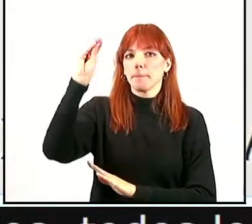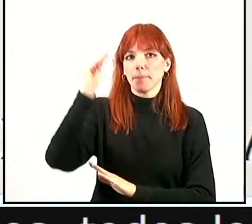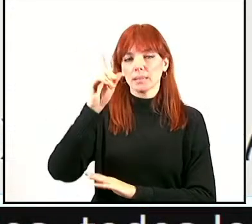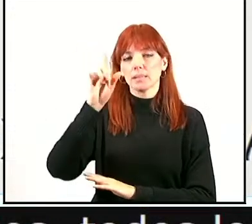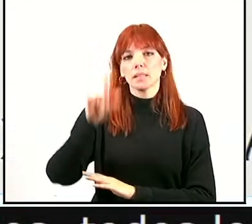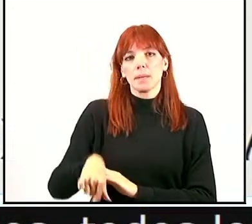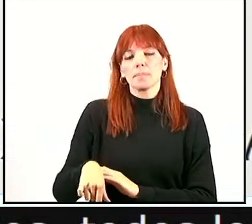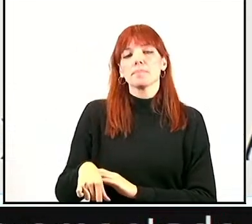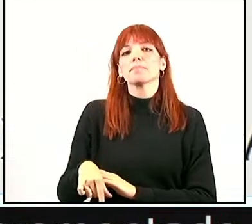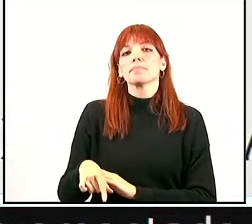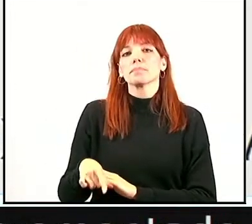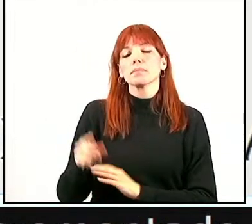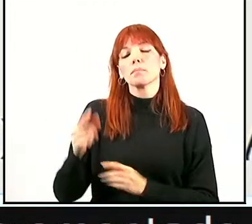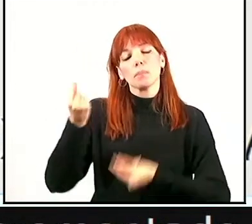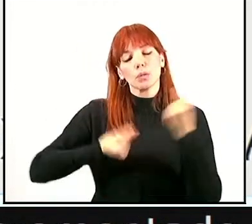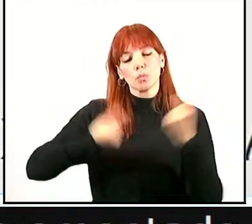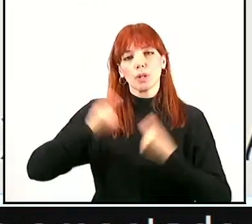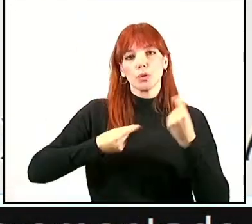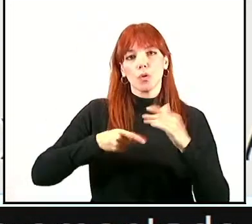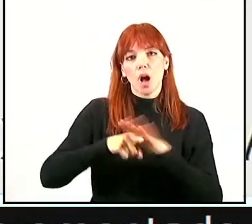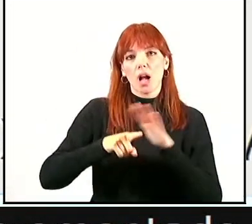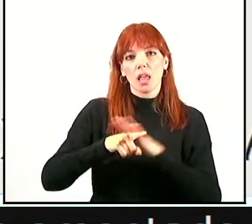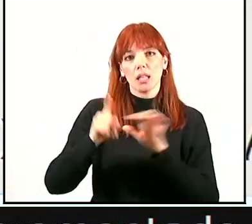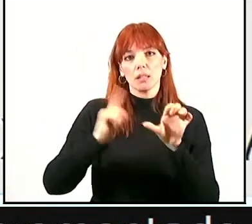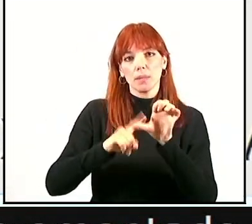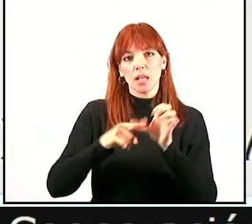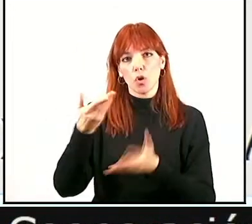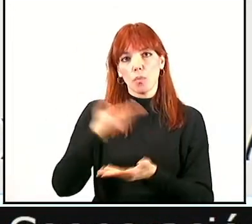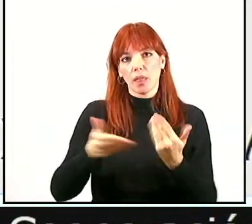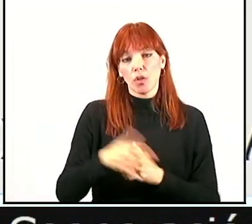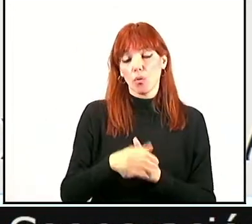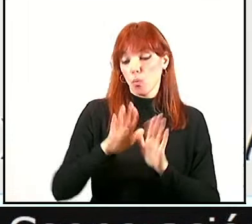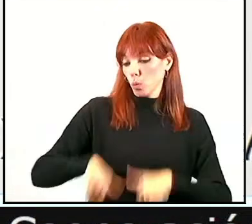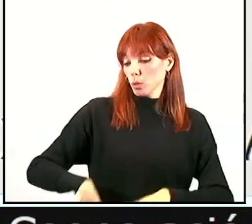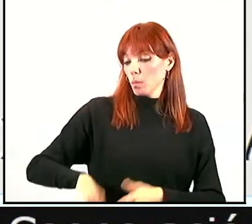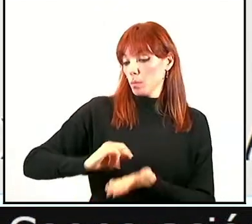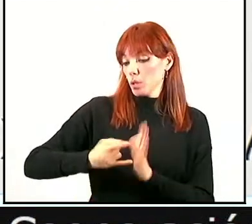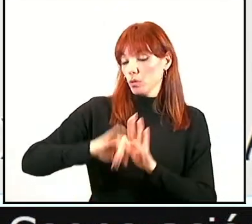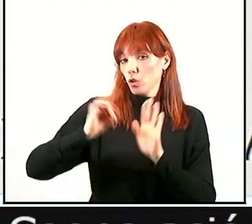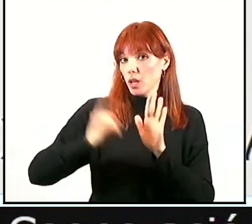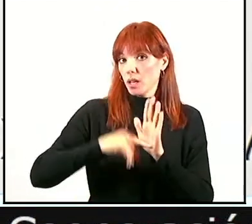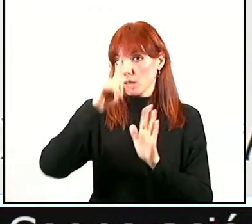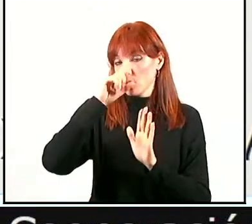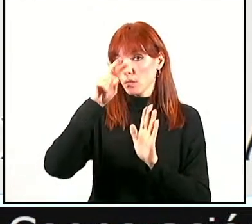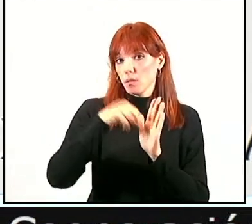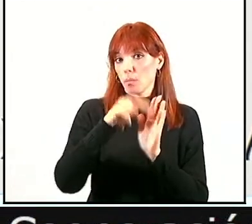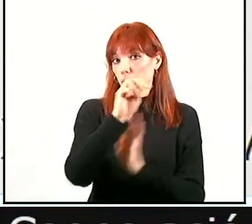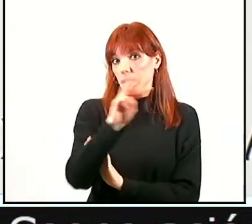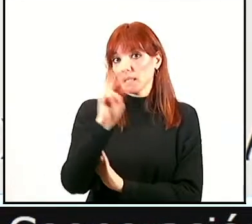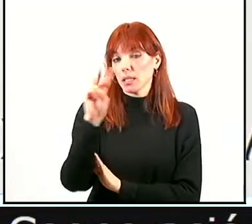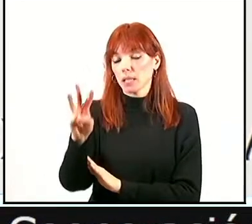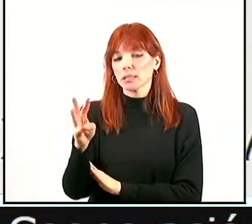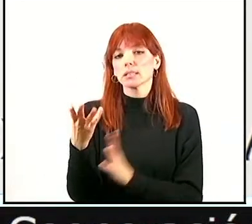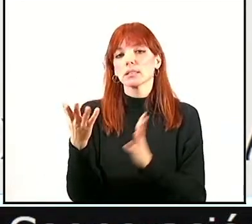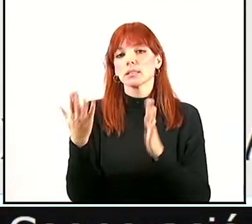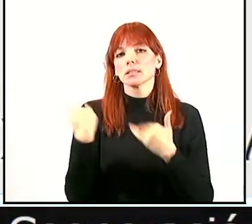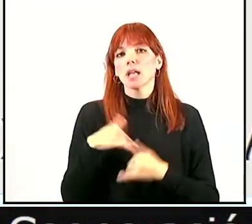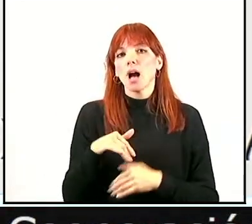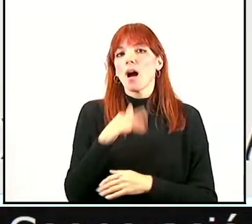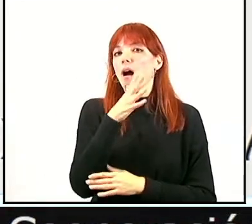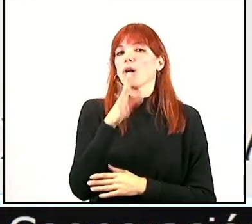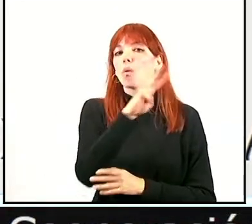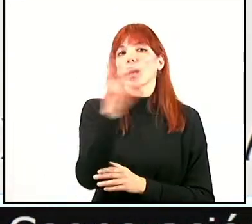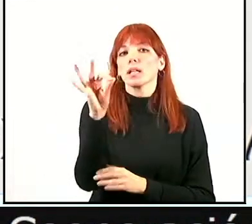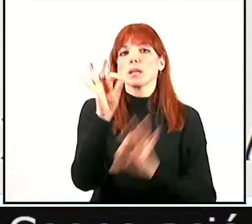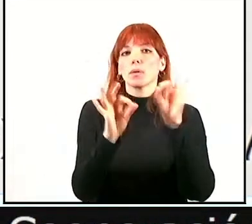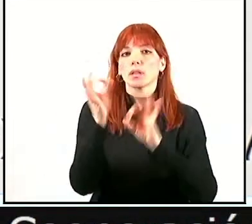de Cooperación. Y el último proyecto de ley, el de presupuesto 2023, es lo que hace que nos situemos en ese